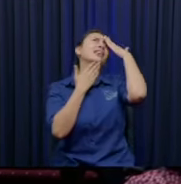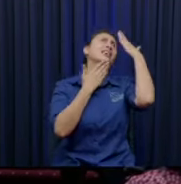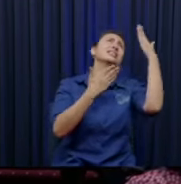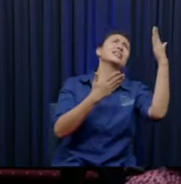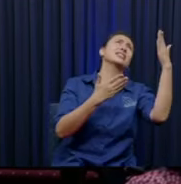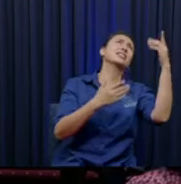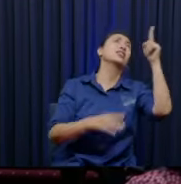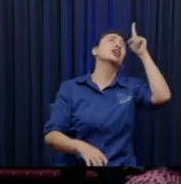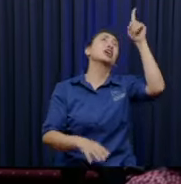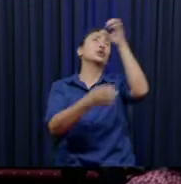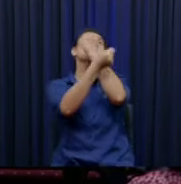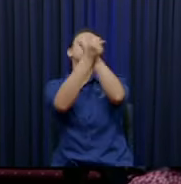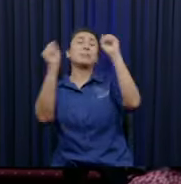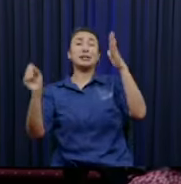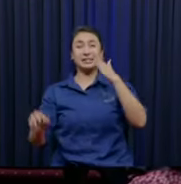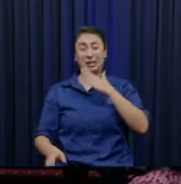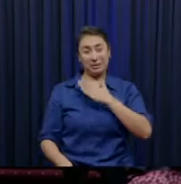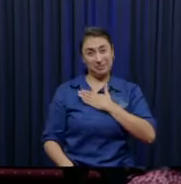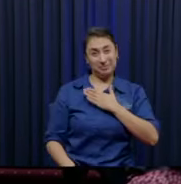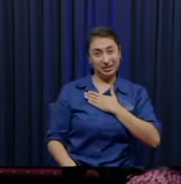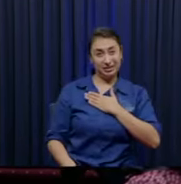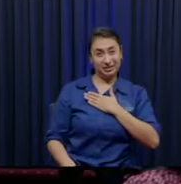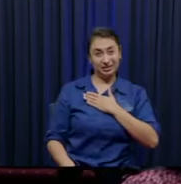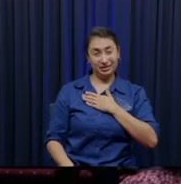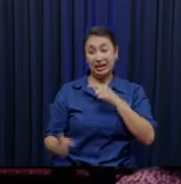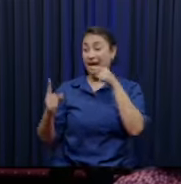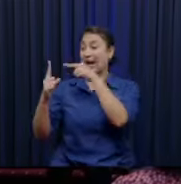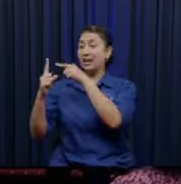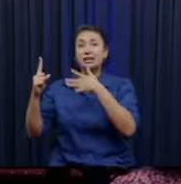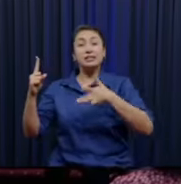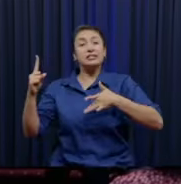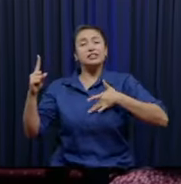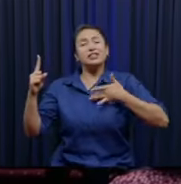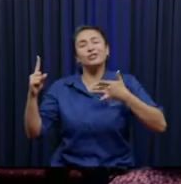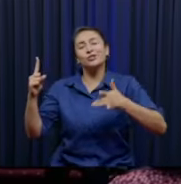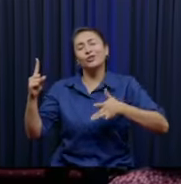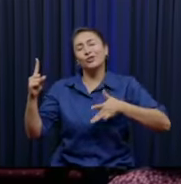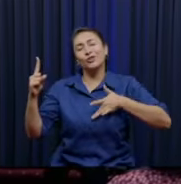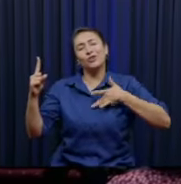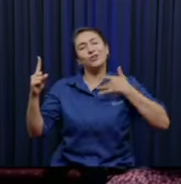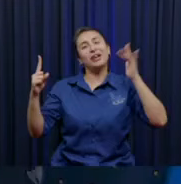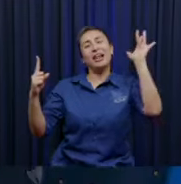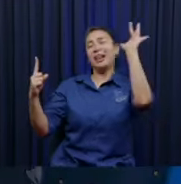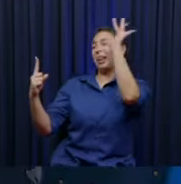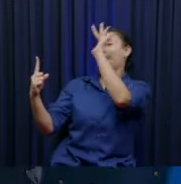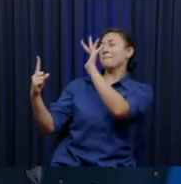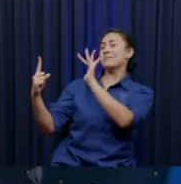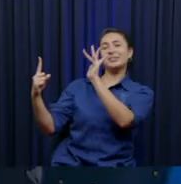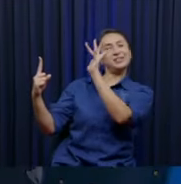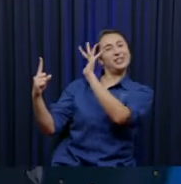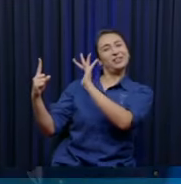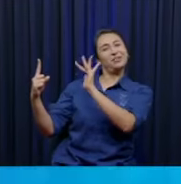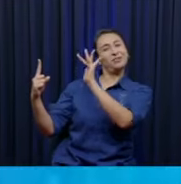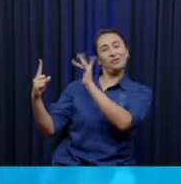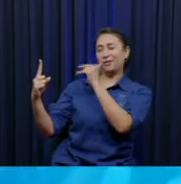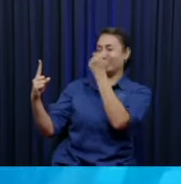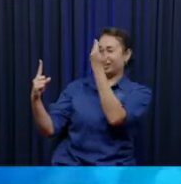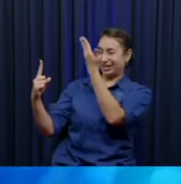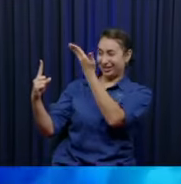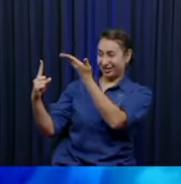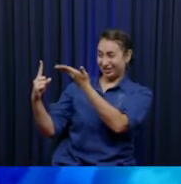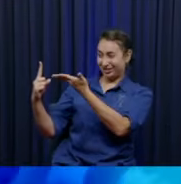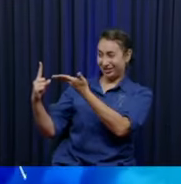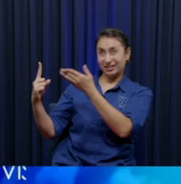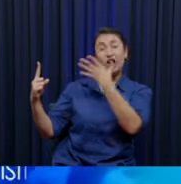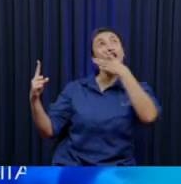Entonces él se le hizo rema la gracia de Dios. Dijo, por la gracia soy salvo y soy perdonado